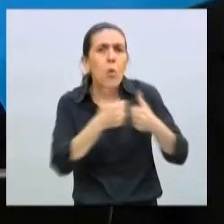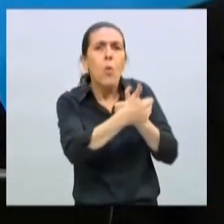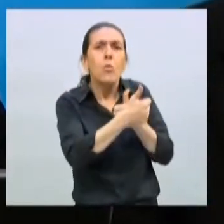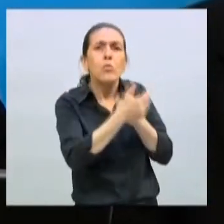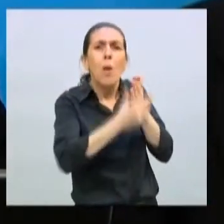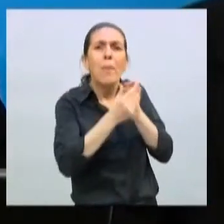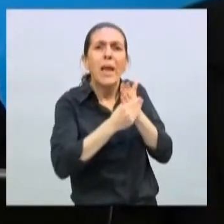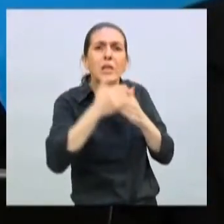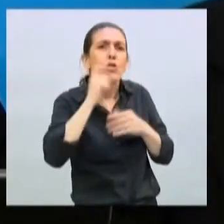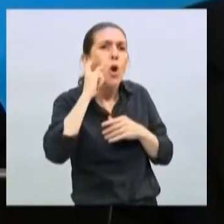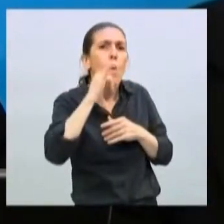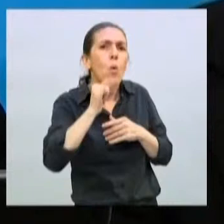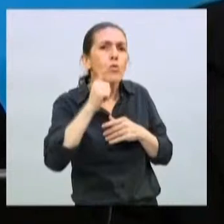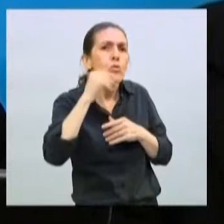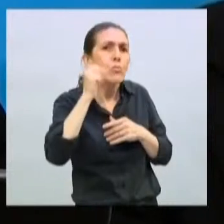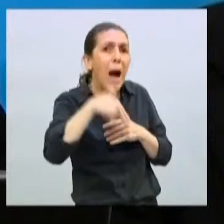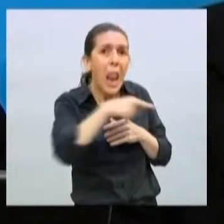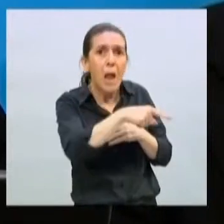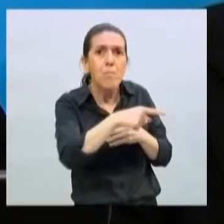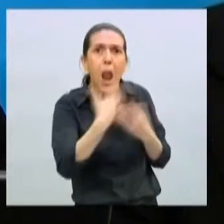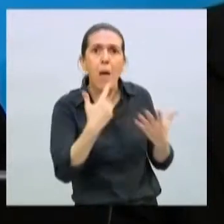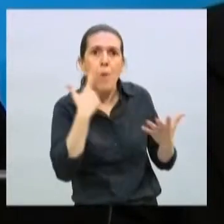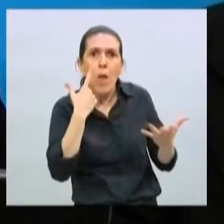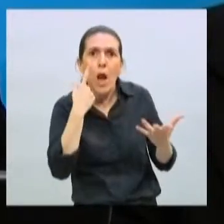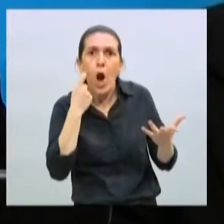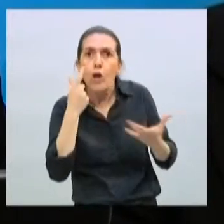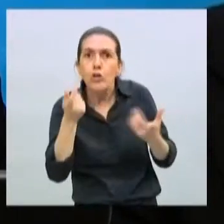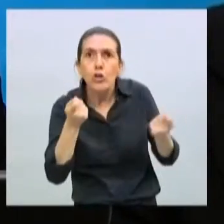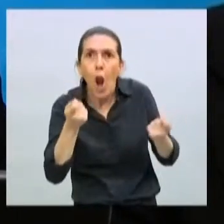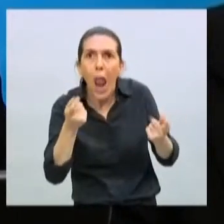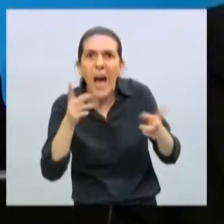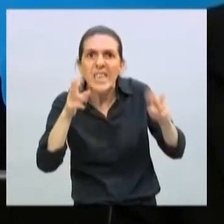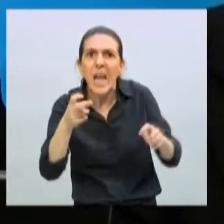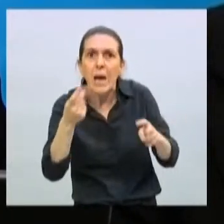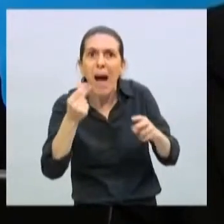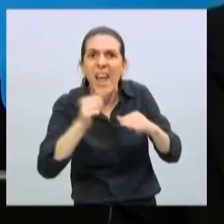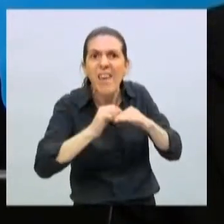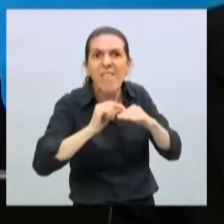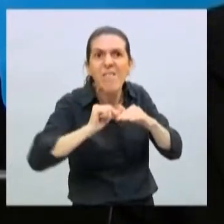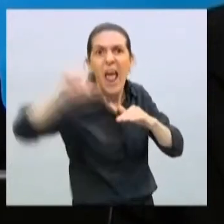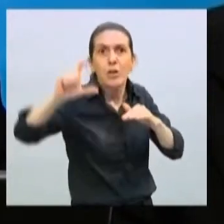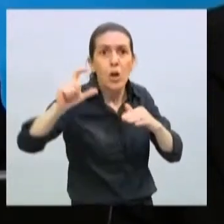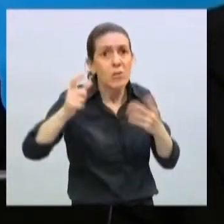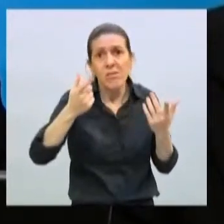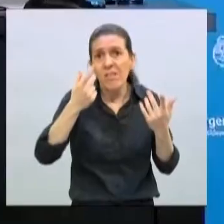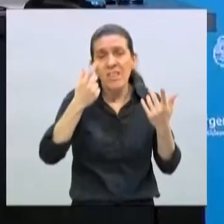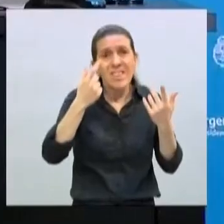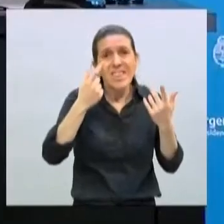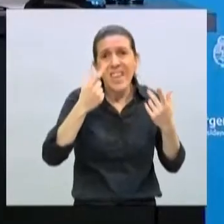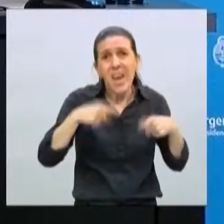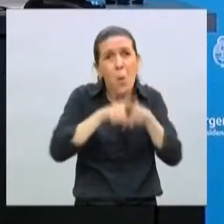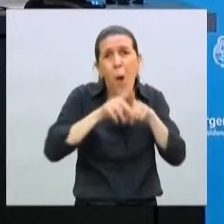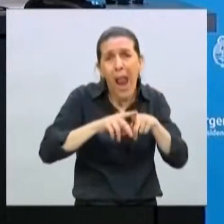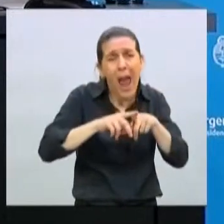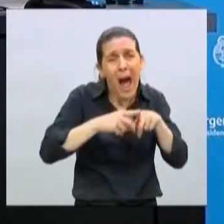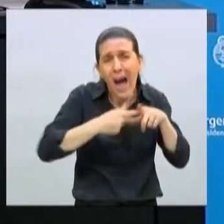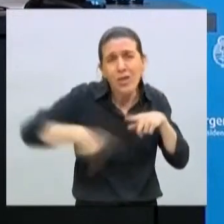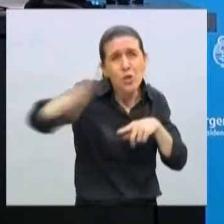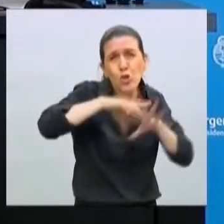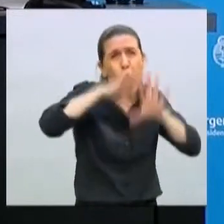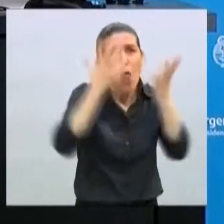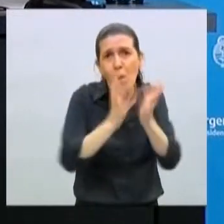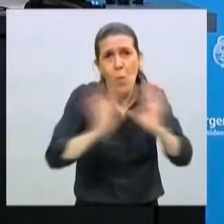Guzmán para poder manejar esta situación, que no es muy distinta a la que vive todo el mundo. Yo les pido,